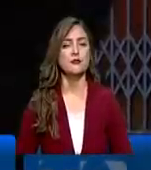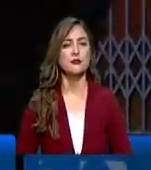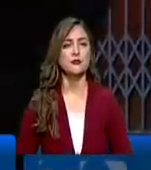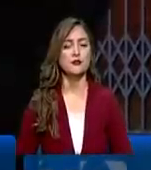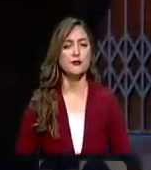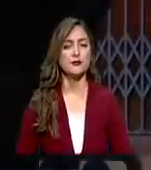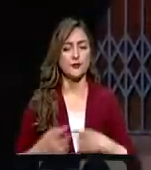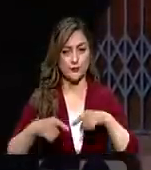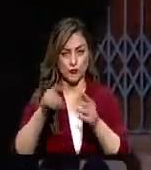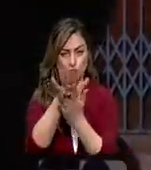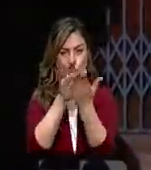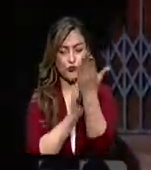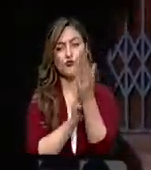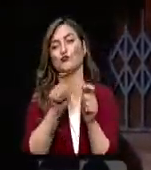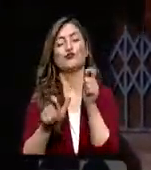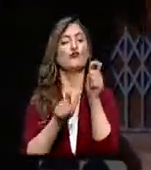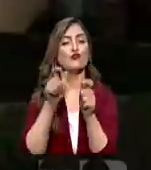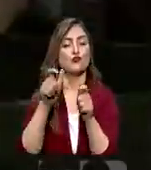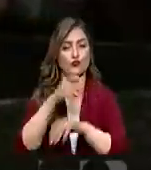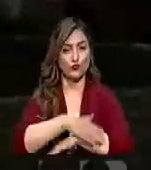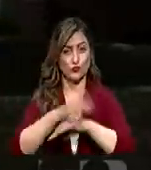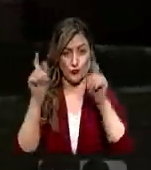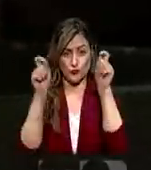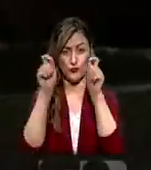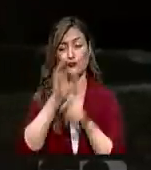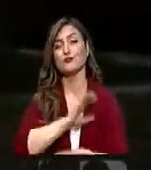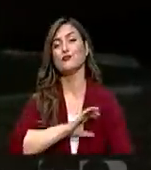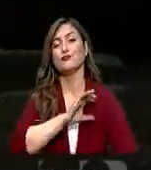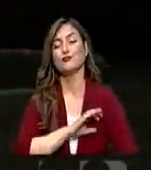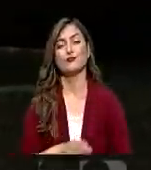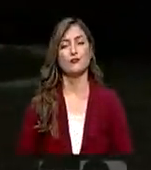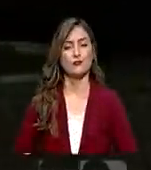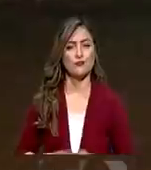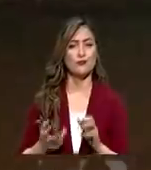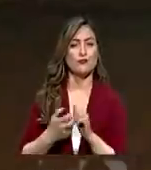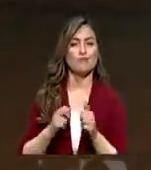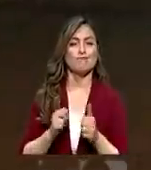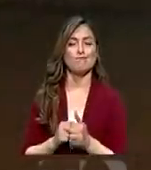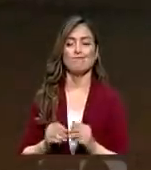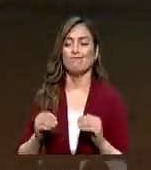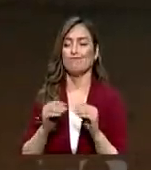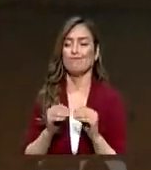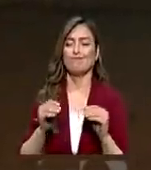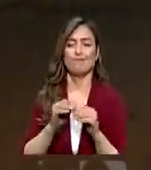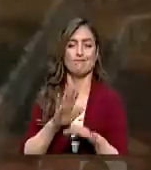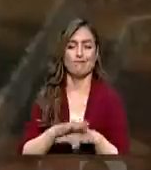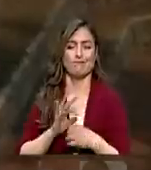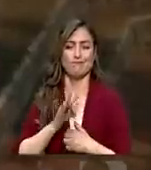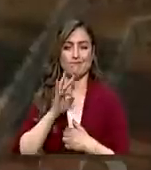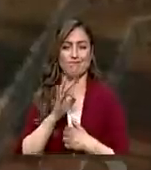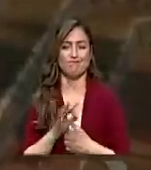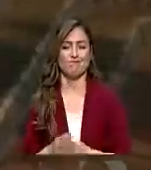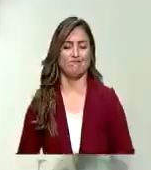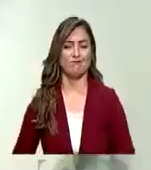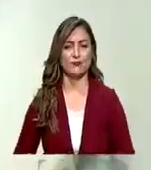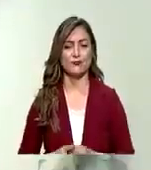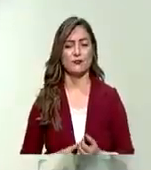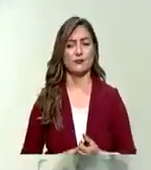Según la jefa de proyectos de habitantes de calle del Patronato San José, esta problemática aumentó drásticamente debido a la